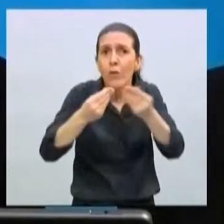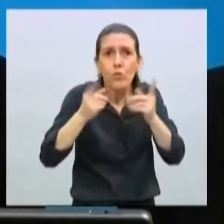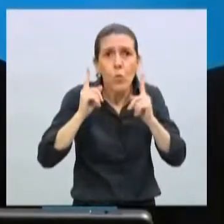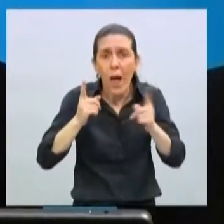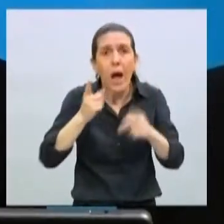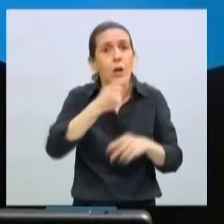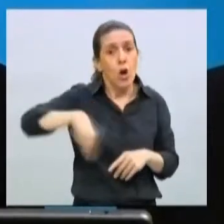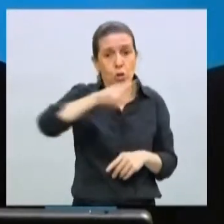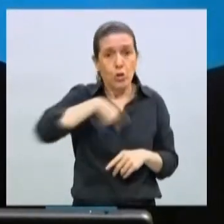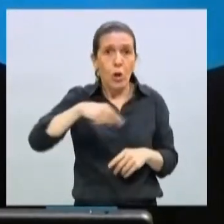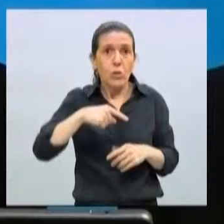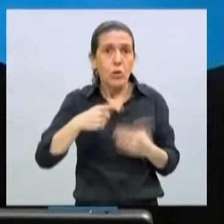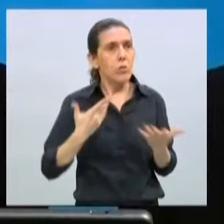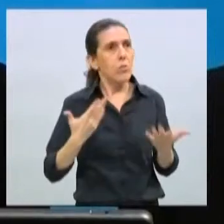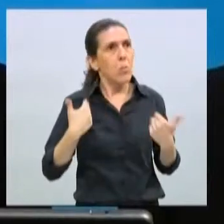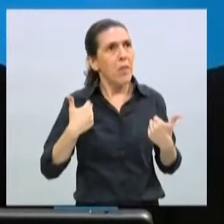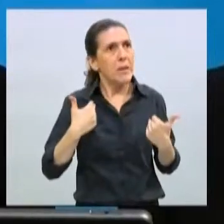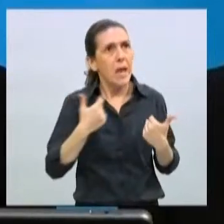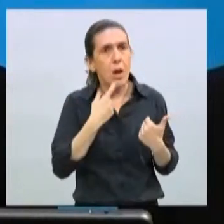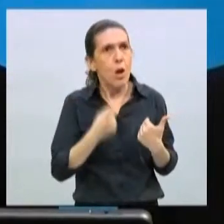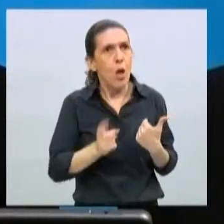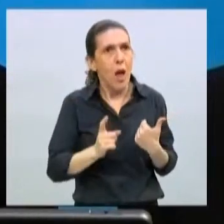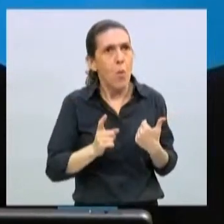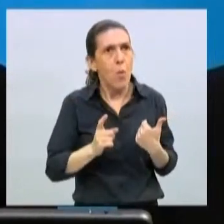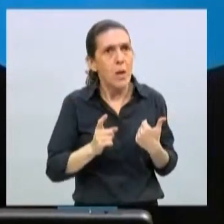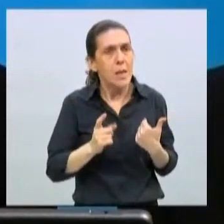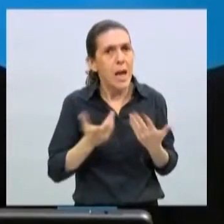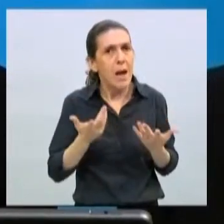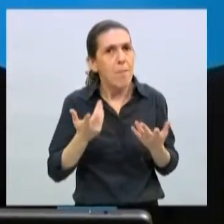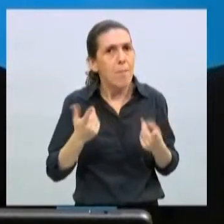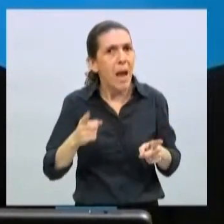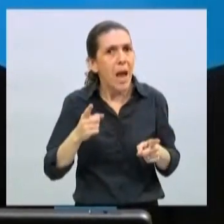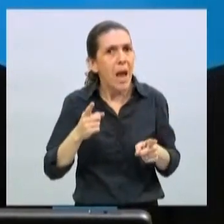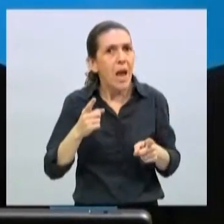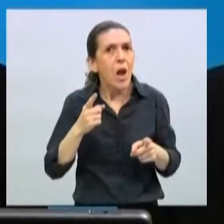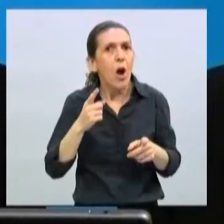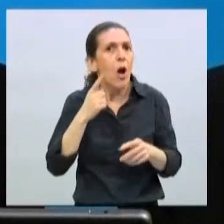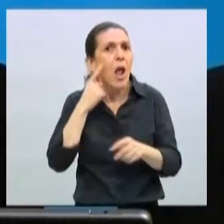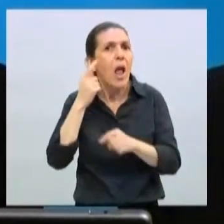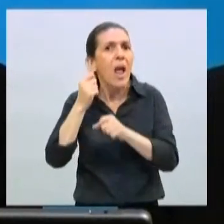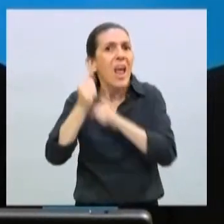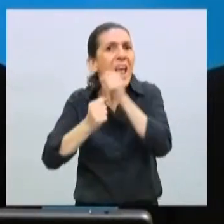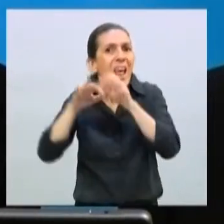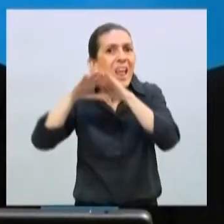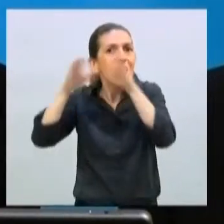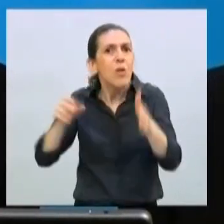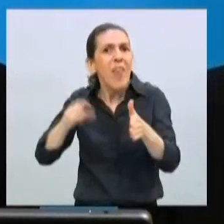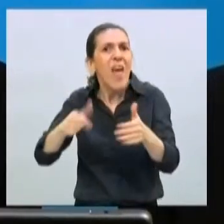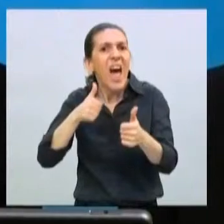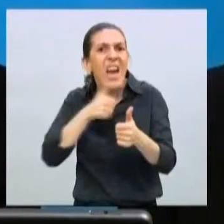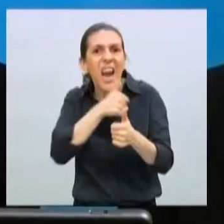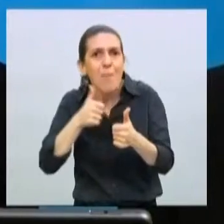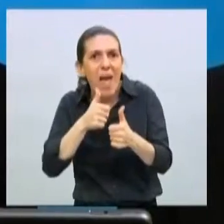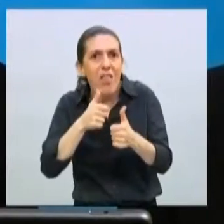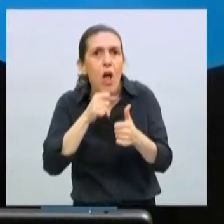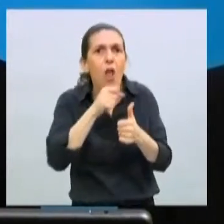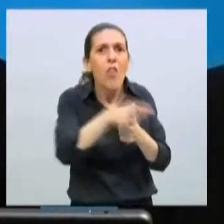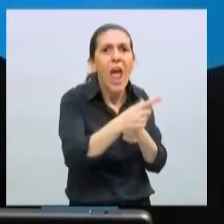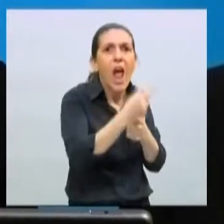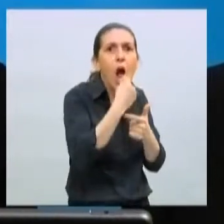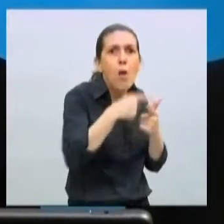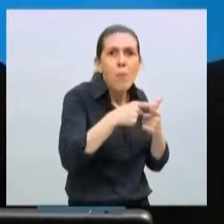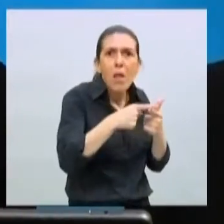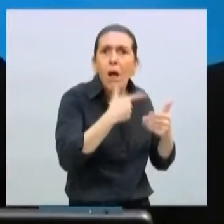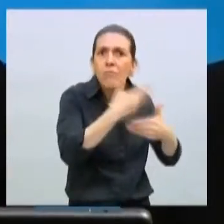nosotros por ahí no nos percatamos, pero la industria farmacológica y la industria alimenticia siguió funcionando